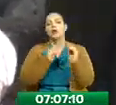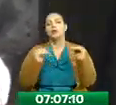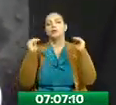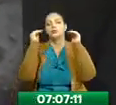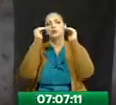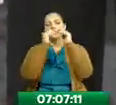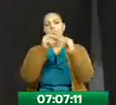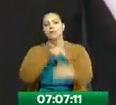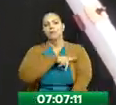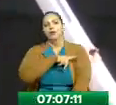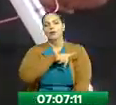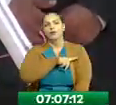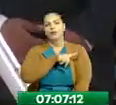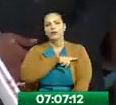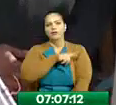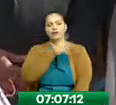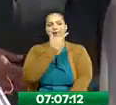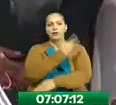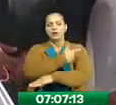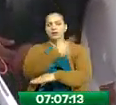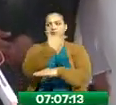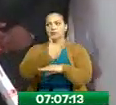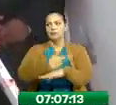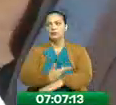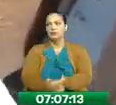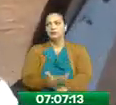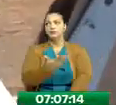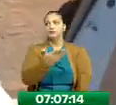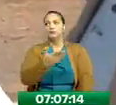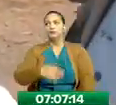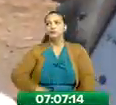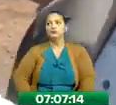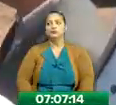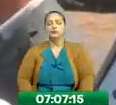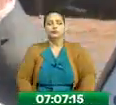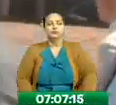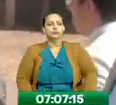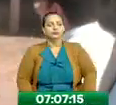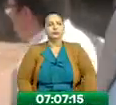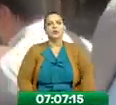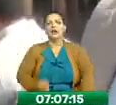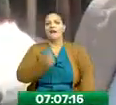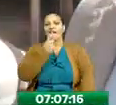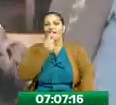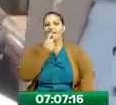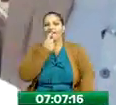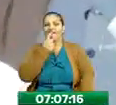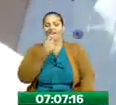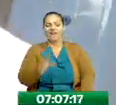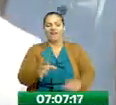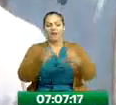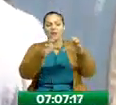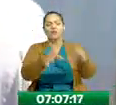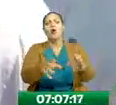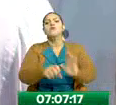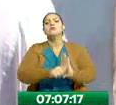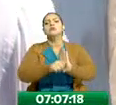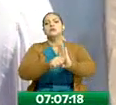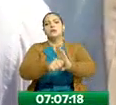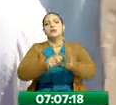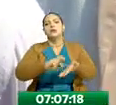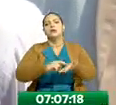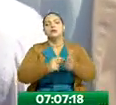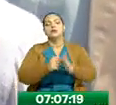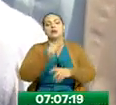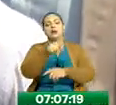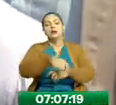edificio de la Facultad de Salud Pública. De poder ayudar a una universidad que ha ido creciendo de forma ordenada, trayendo una educación de calidad a más de